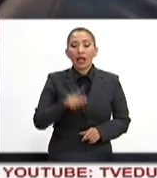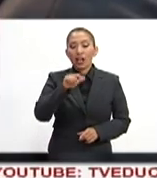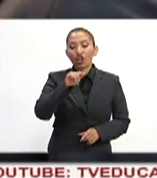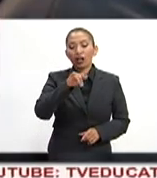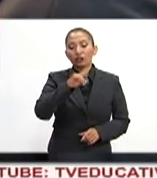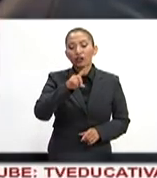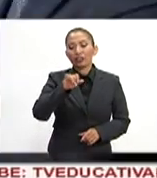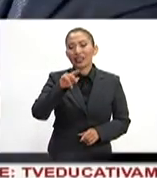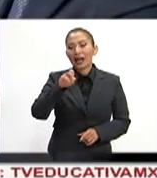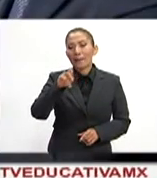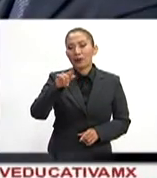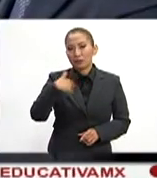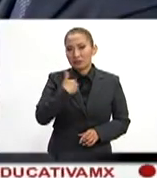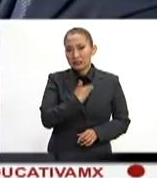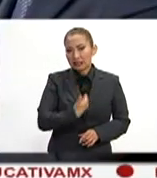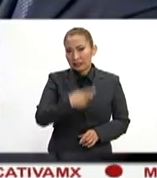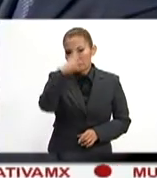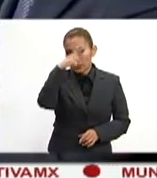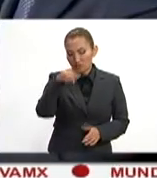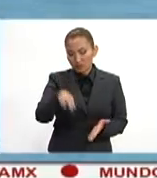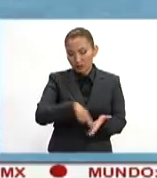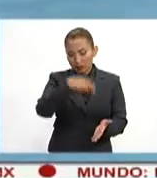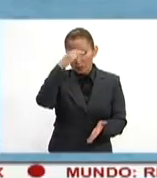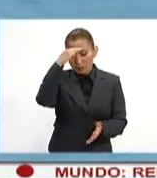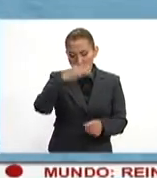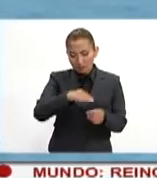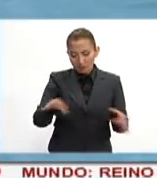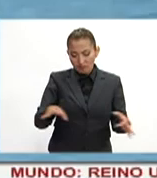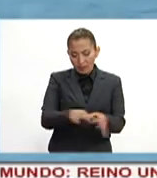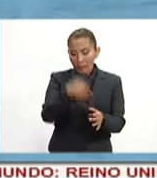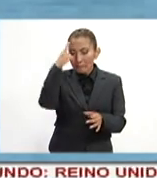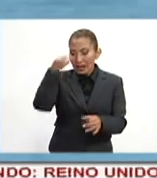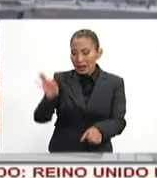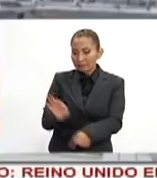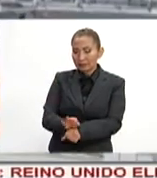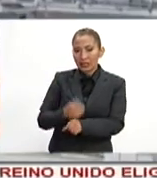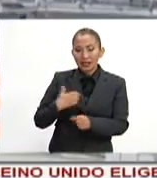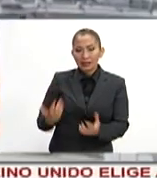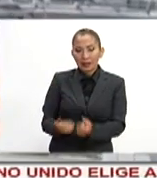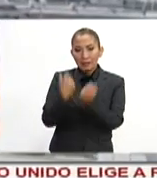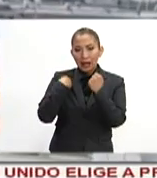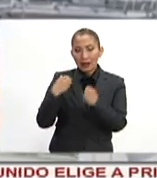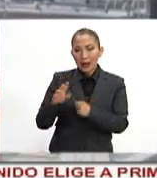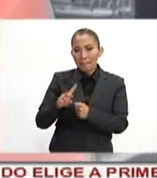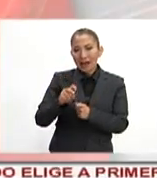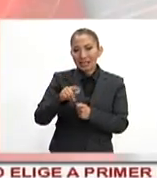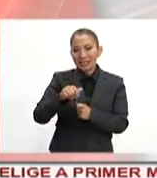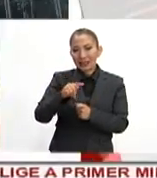Leonardo DiCaprio y el presidente Enrique Peña Nieto firman memorándum para rescatar a la vaquita marina.